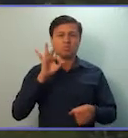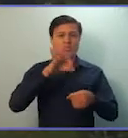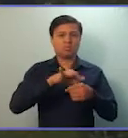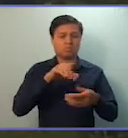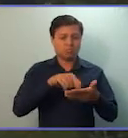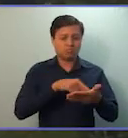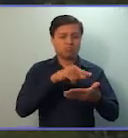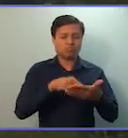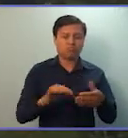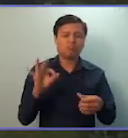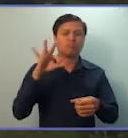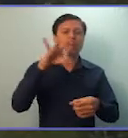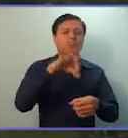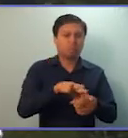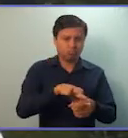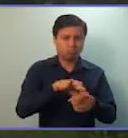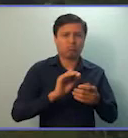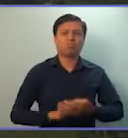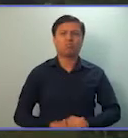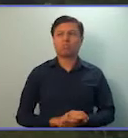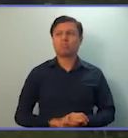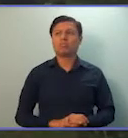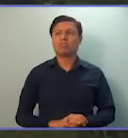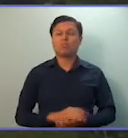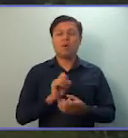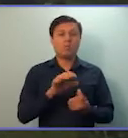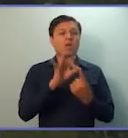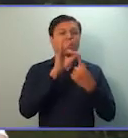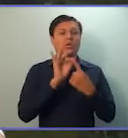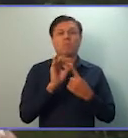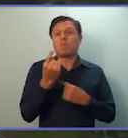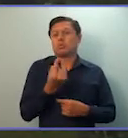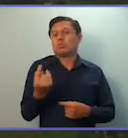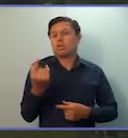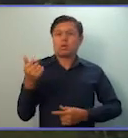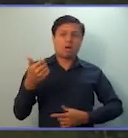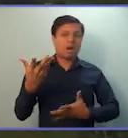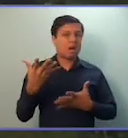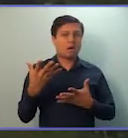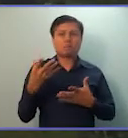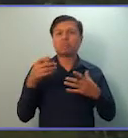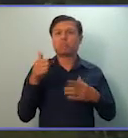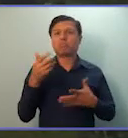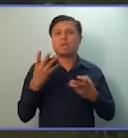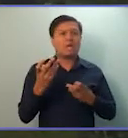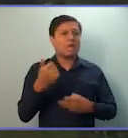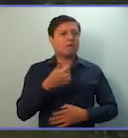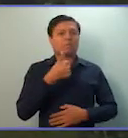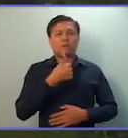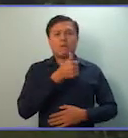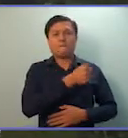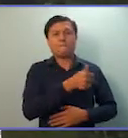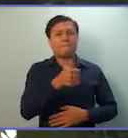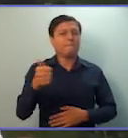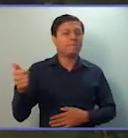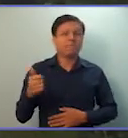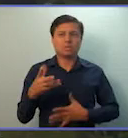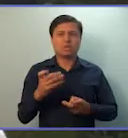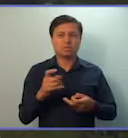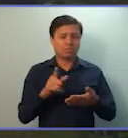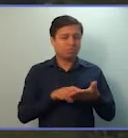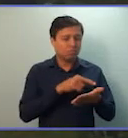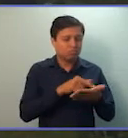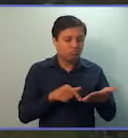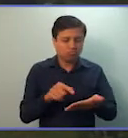papeletas y por sus candidatos o partidos preferido entonces y yo luego esas papeletas las voy a sacar de